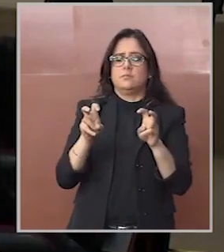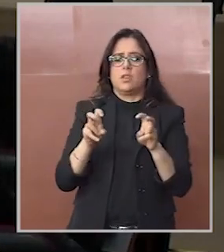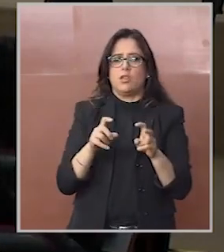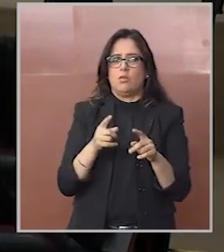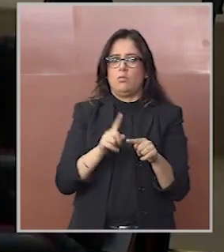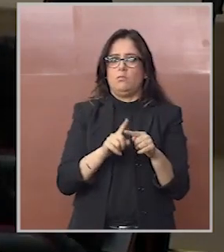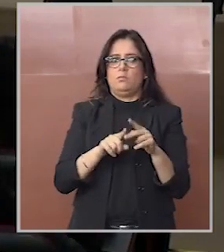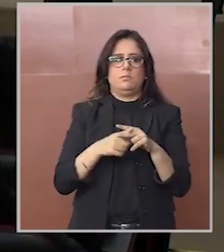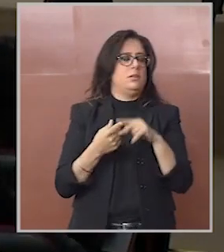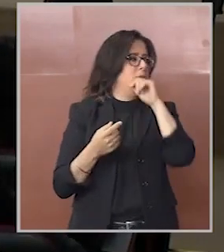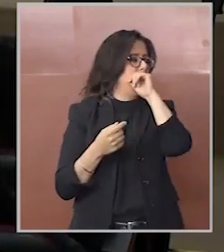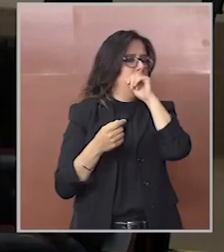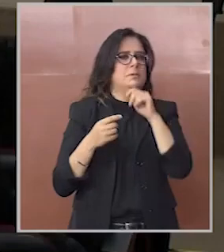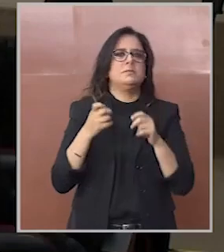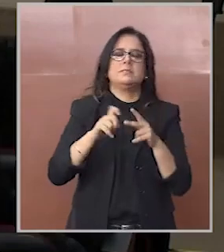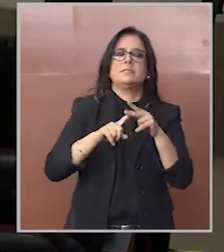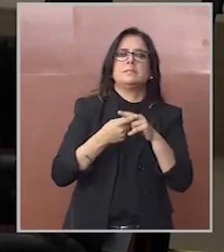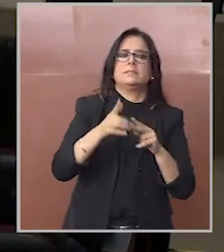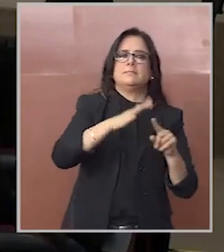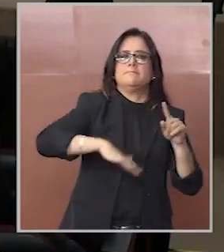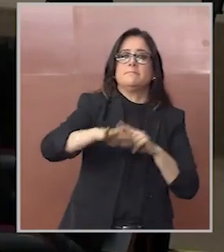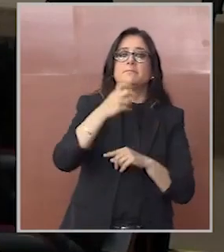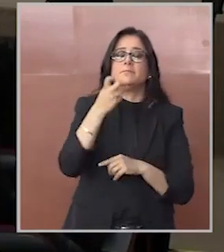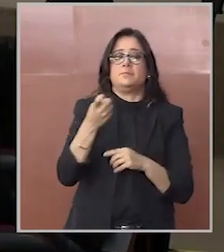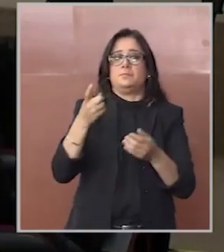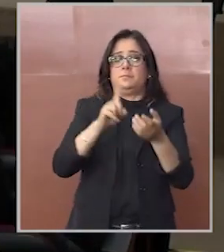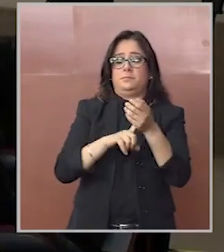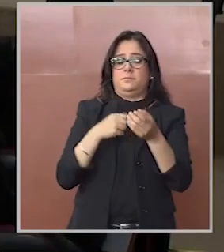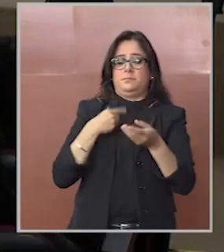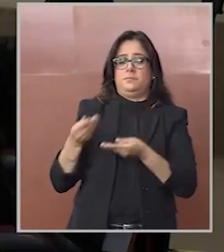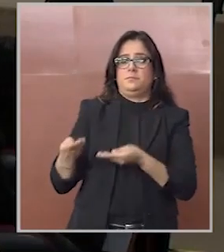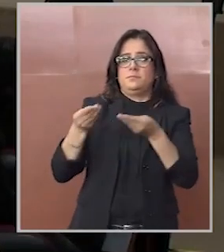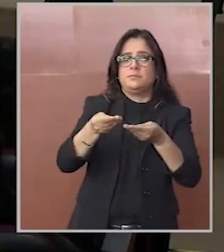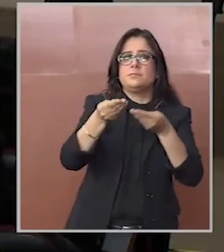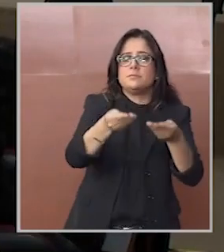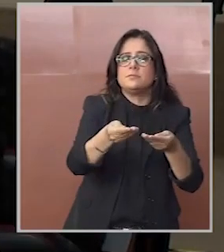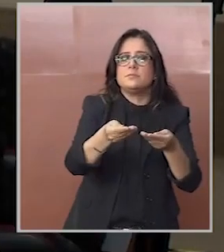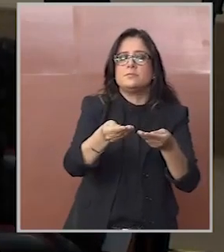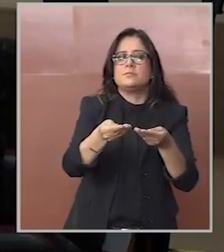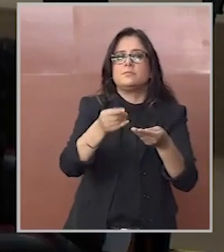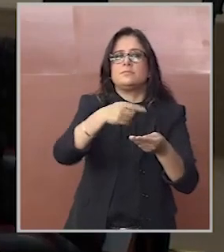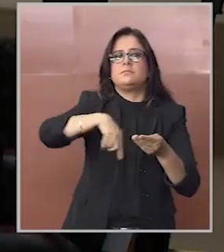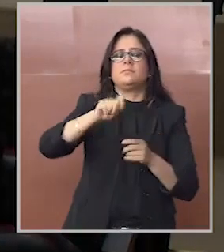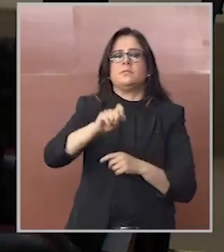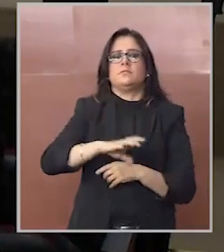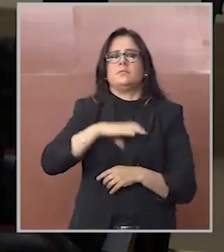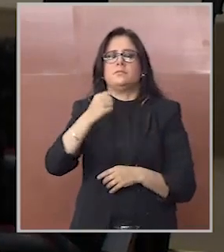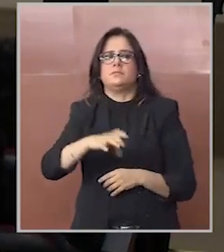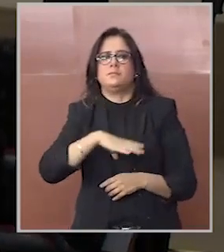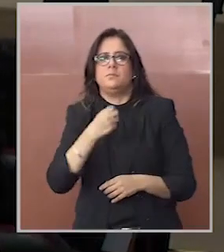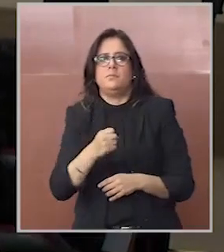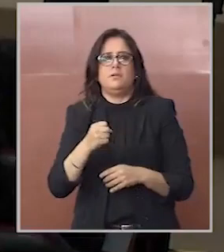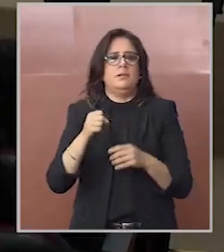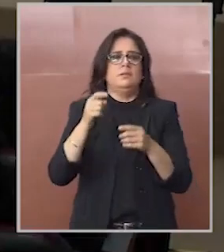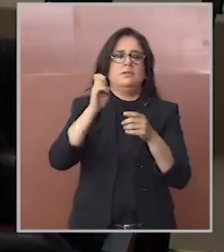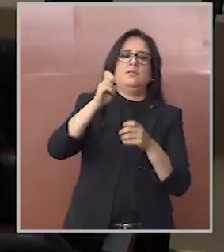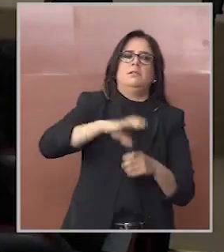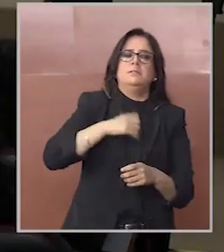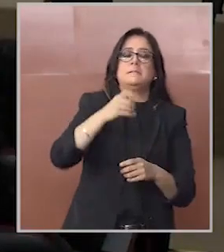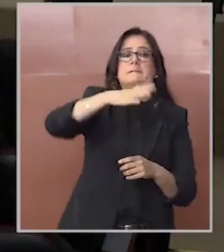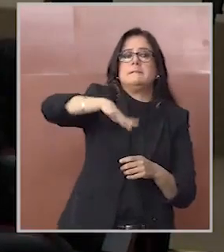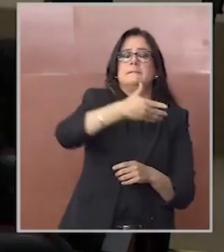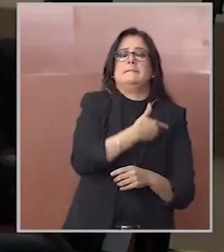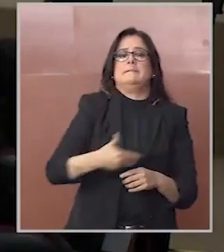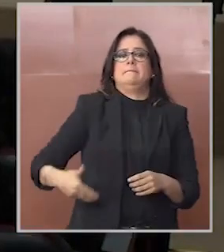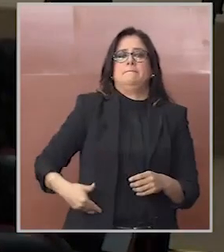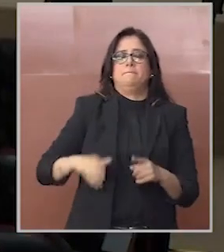el tema era por dónde empezamos Y entonces aquí creo que lo que ponemos sobre la mesa en este esfuerzo que desde la actual